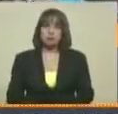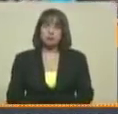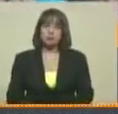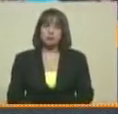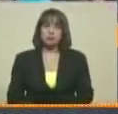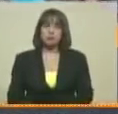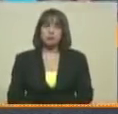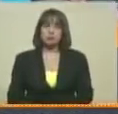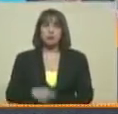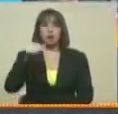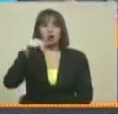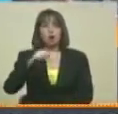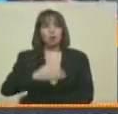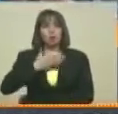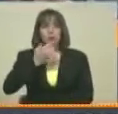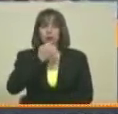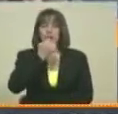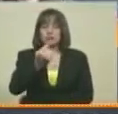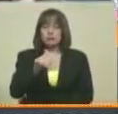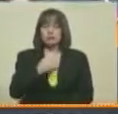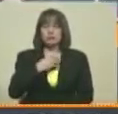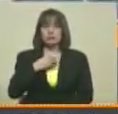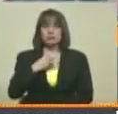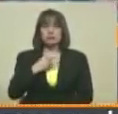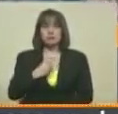Y hoy puedo decir,